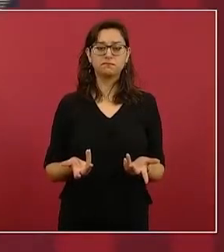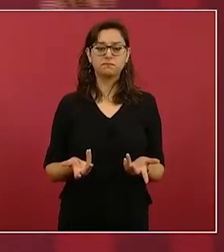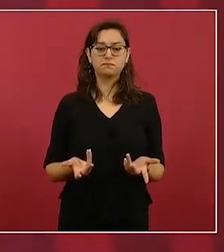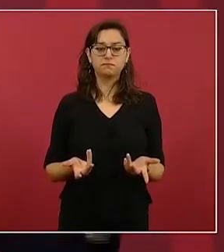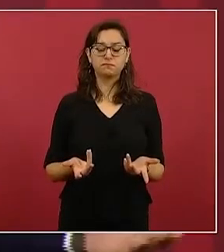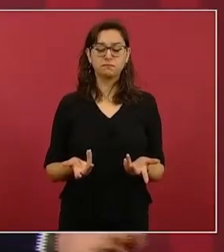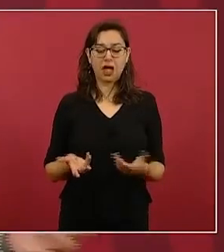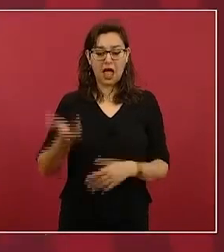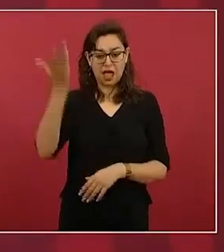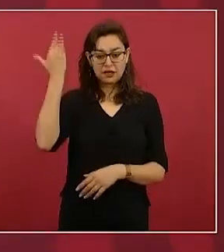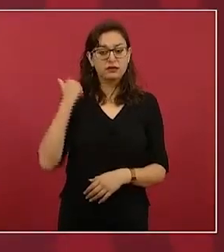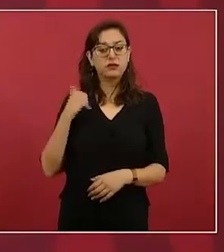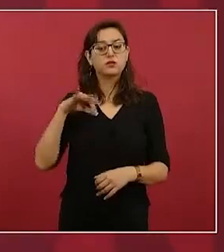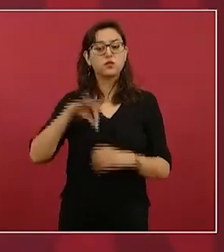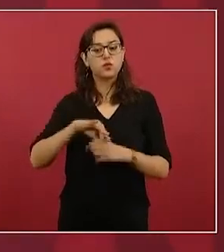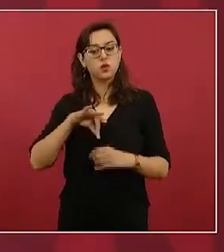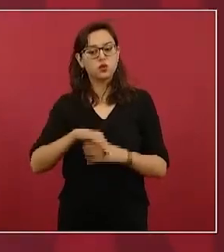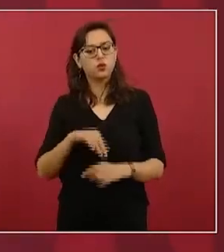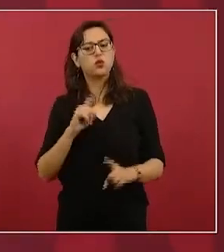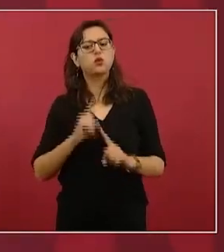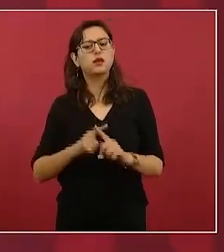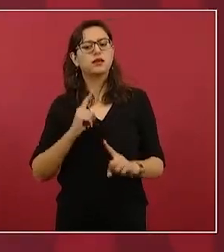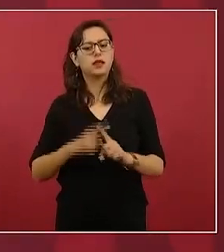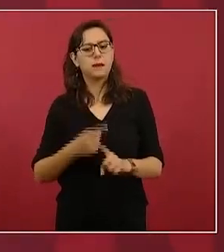¿quién votó eso?